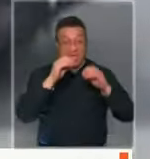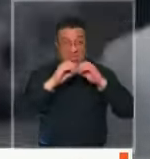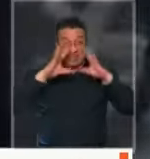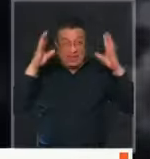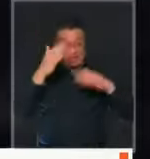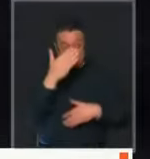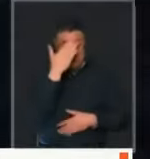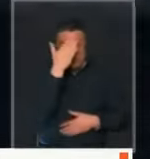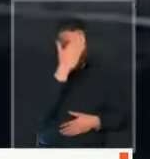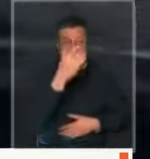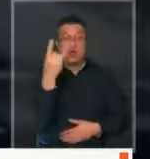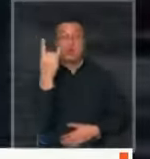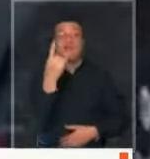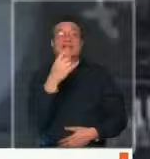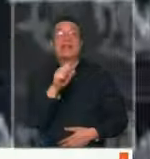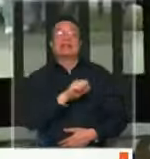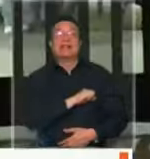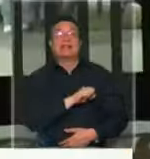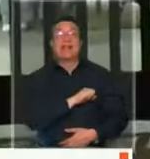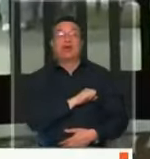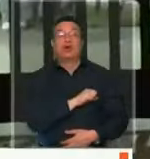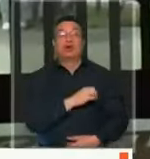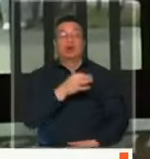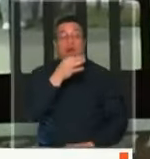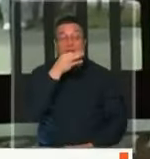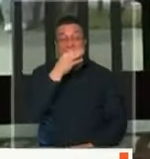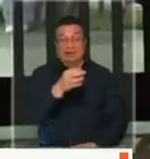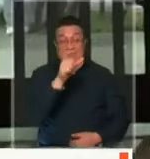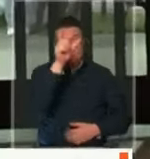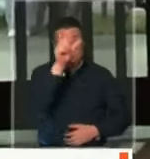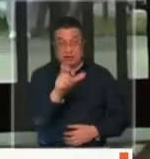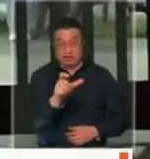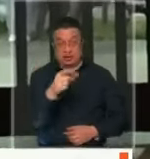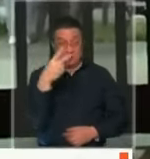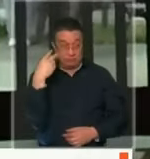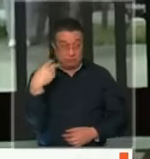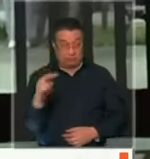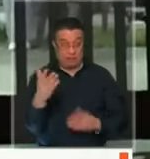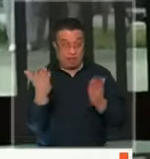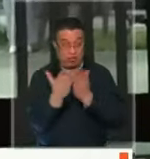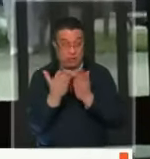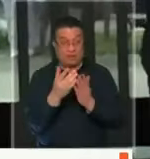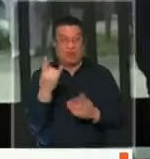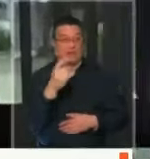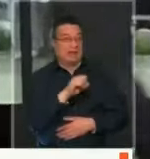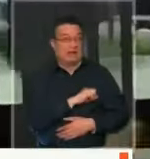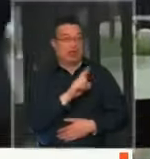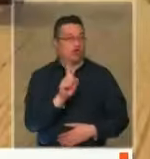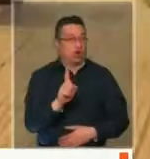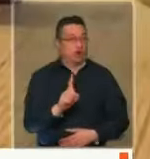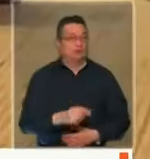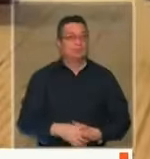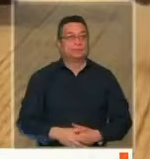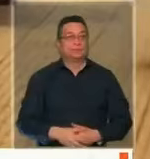frontis de la USACH, institución que descartó que la supuesta víctima fuese un alumno, un estudiante.